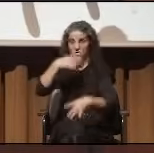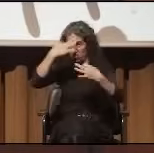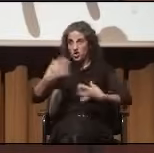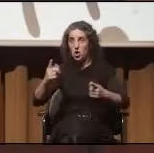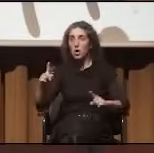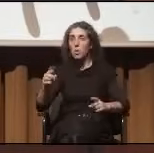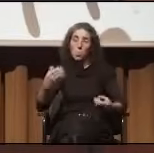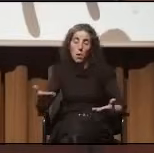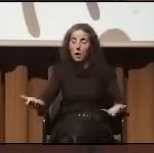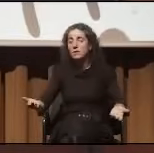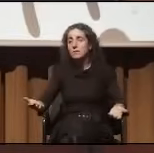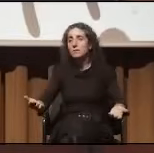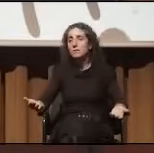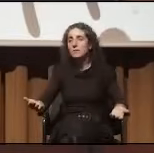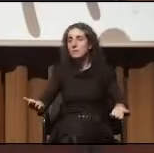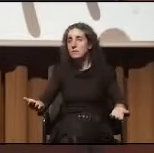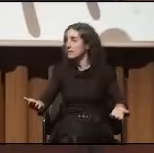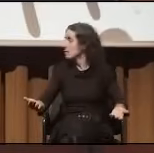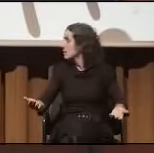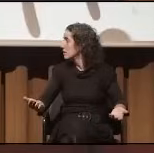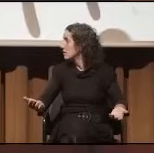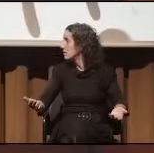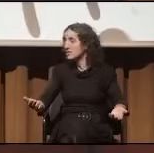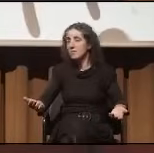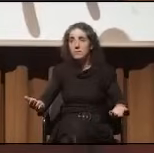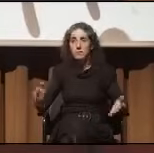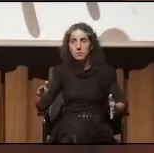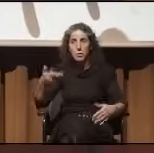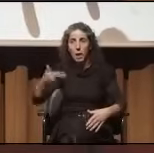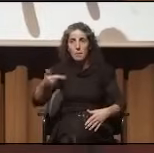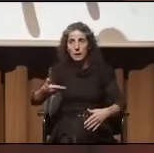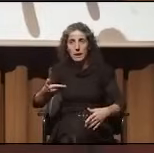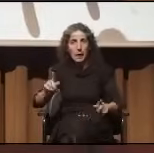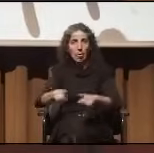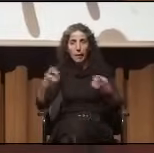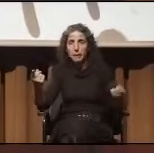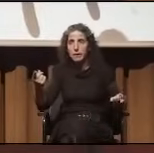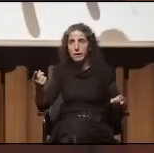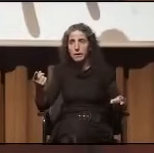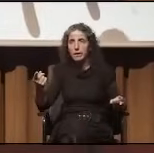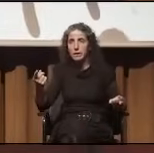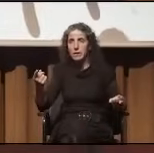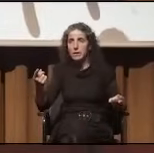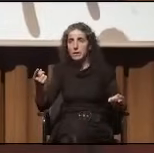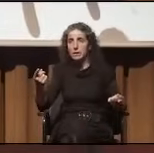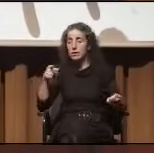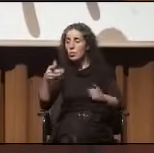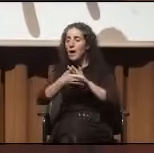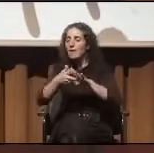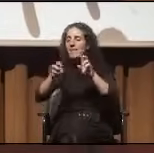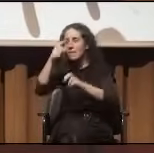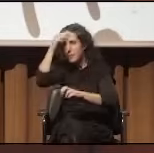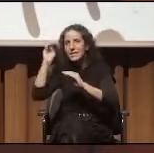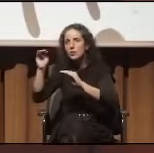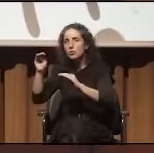¿Qué importancia? O sea, no tiene ninguna importancia lo que tú digas de ti mismo. Pues tú estás hablando desde tu mente, pero tú tienes una